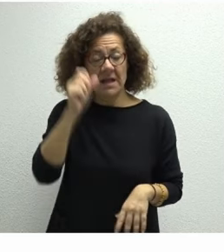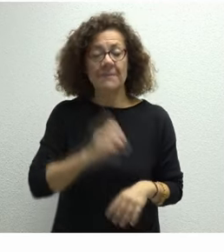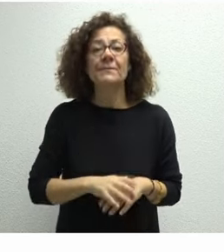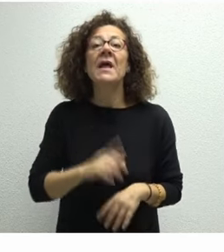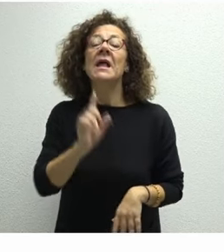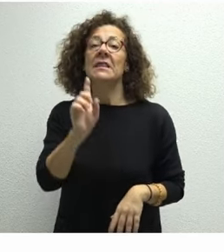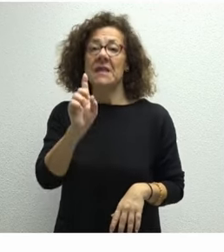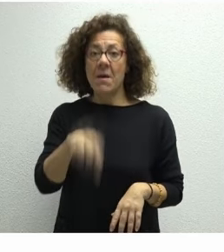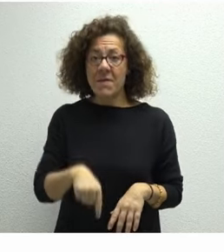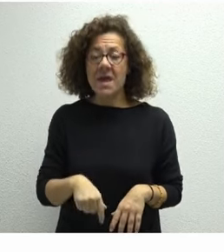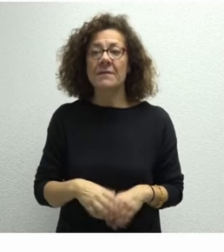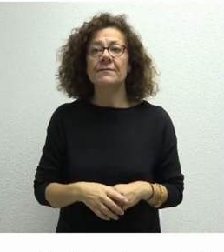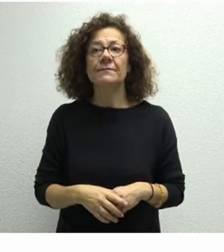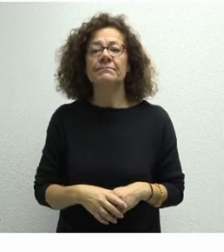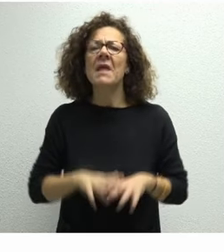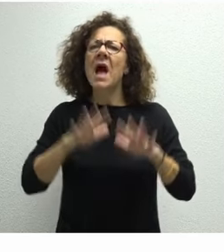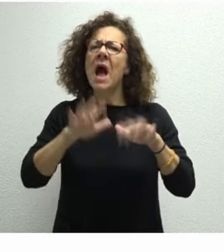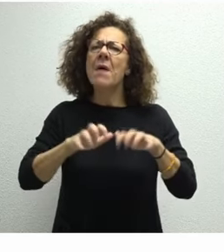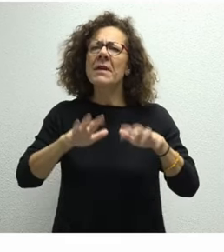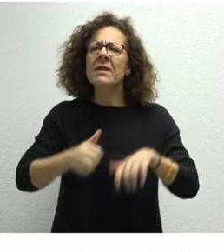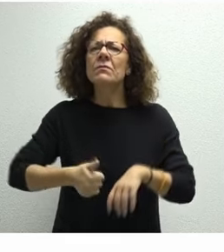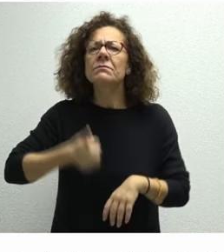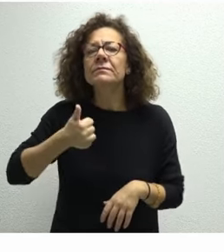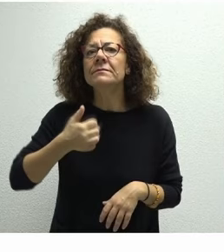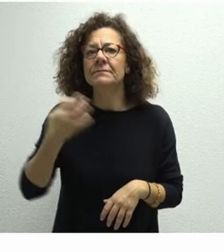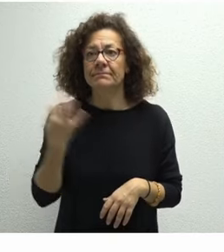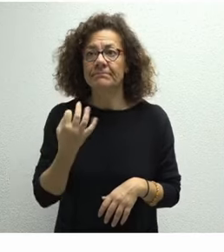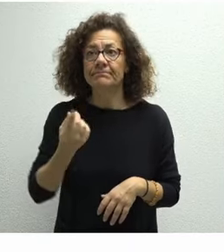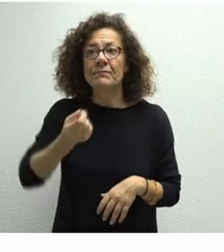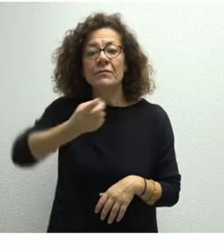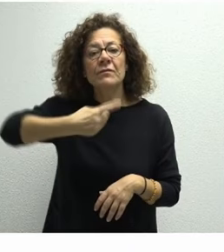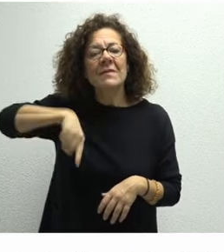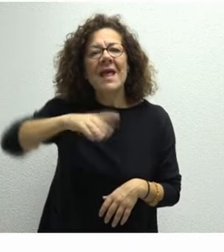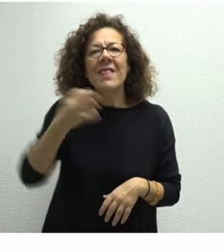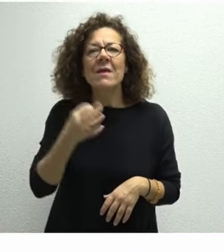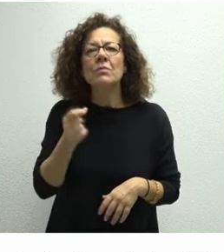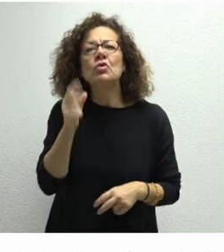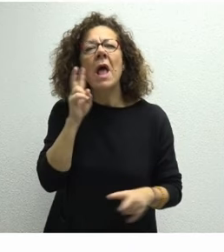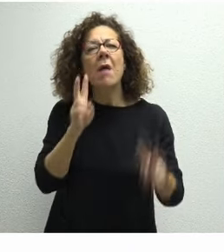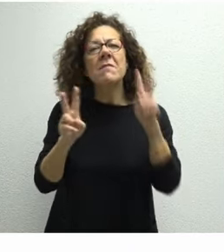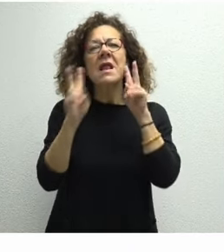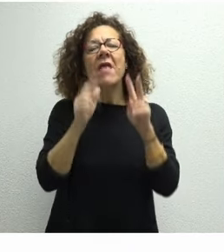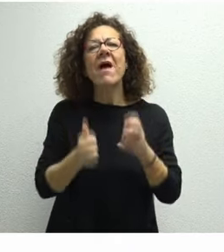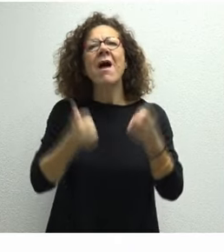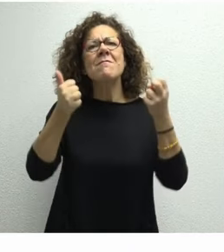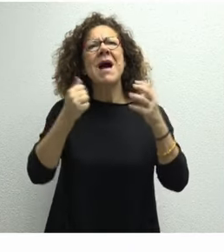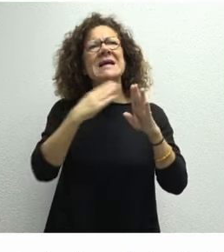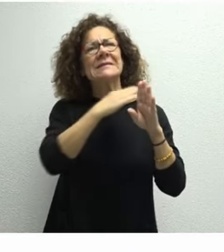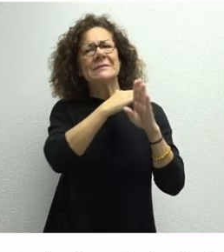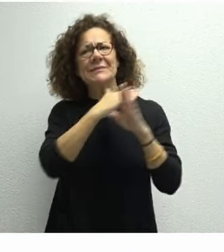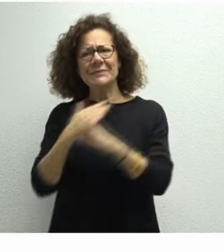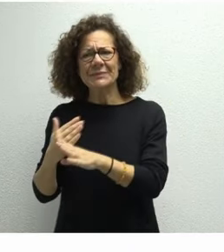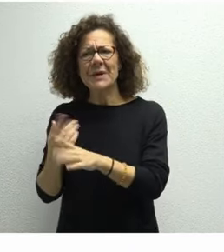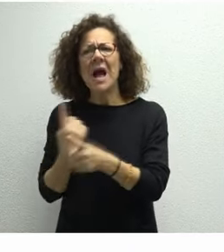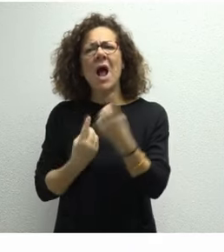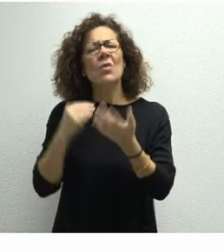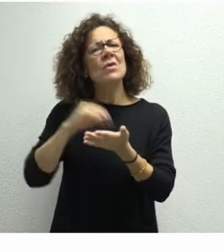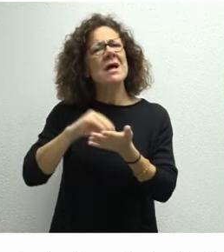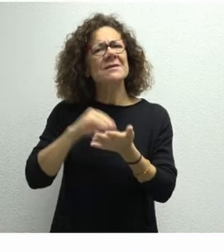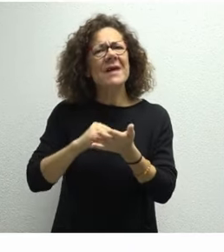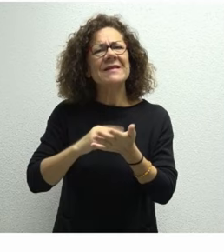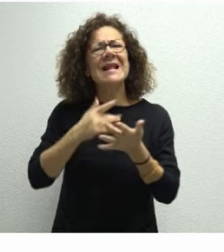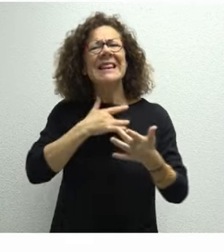también otro aprendizaje y es que tenemos que tener una mirada mucho más transdiagnóstico a veces los